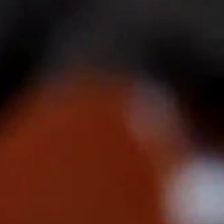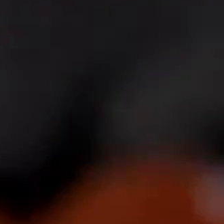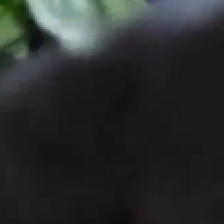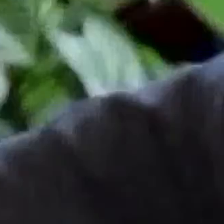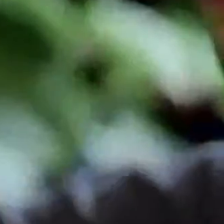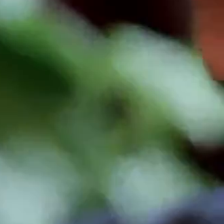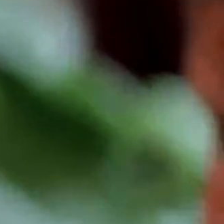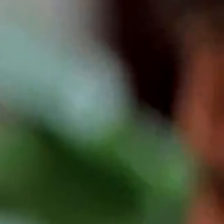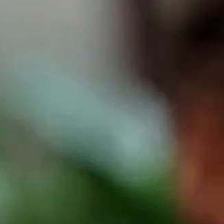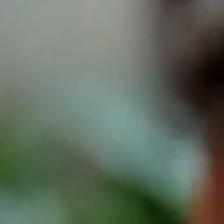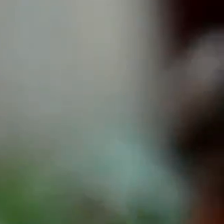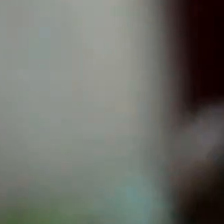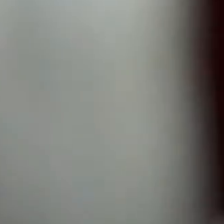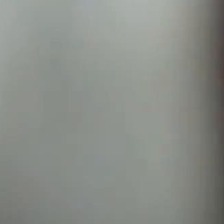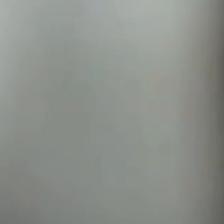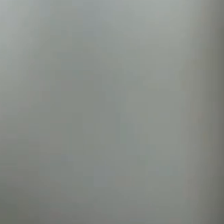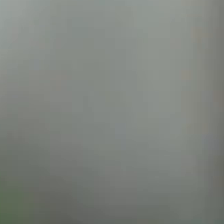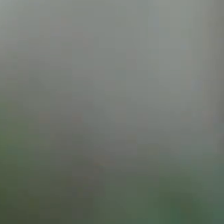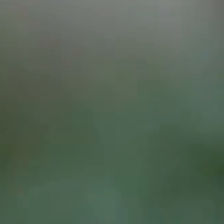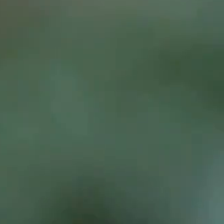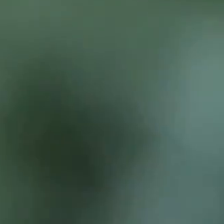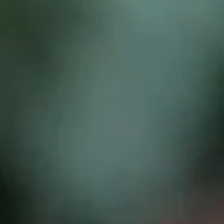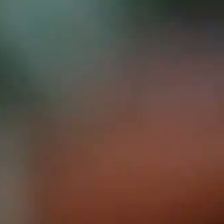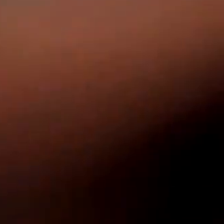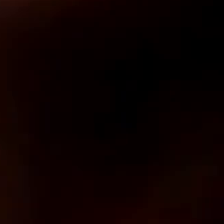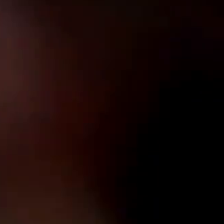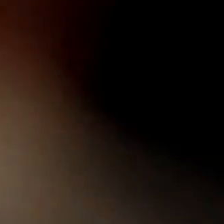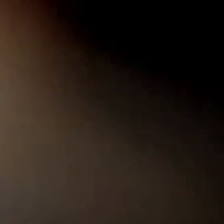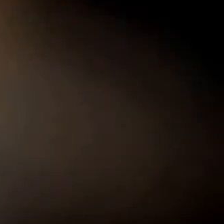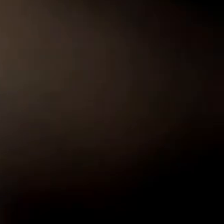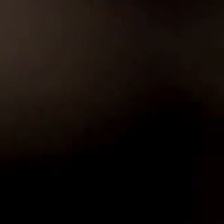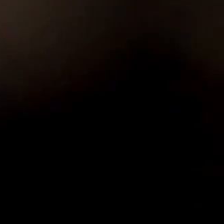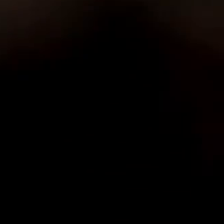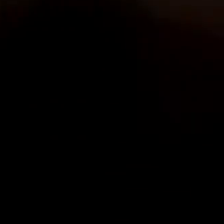El rinito de refalosas al cual no habíamos hecho referencia. Exactamente. Sí, pero...